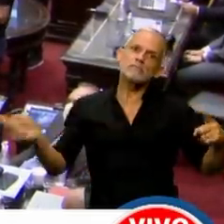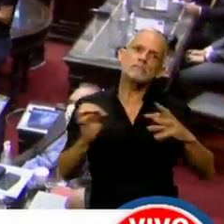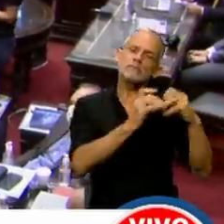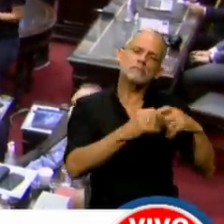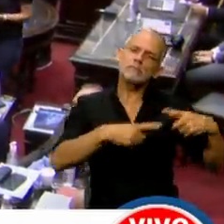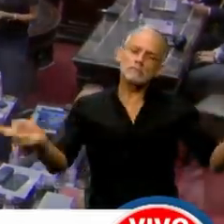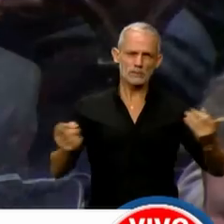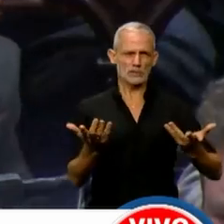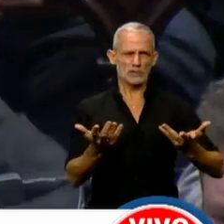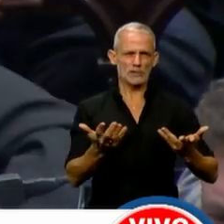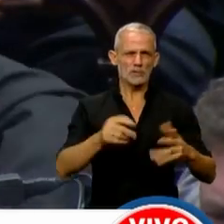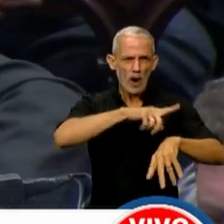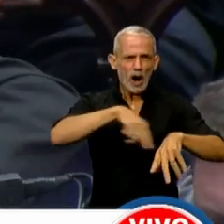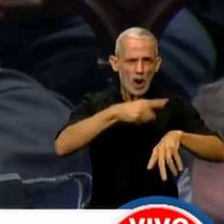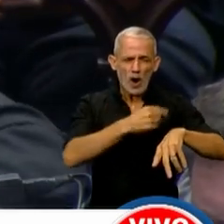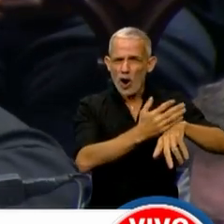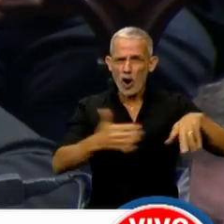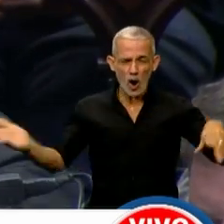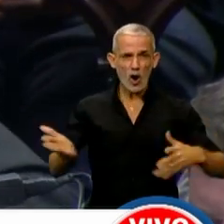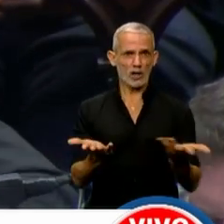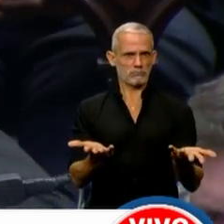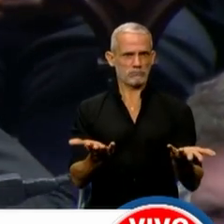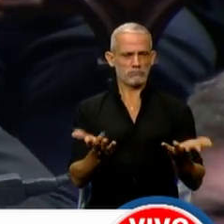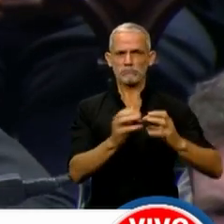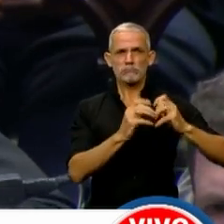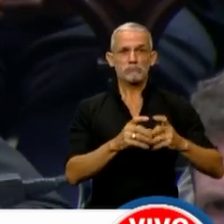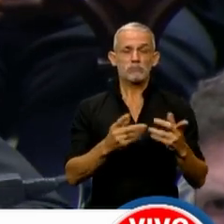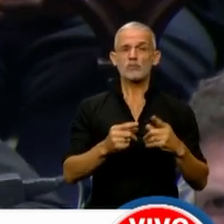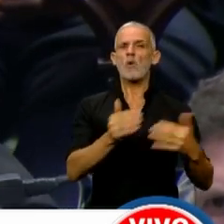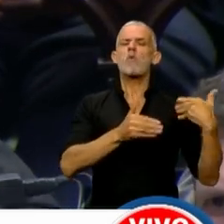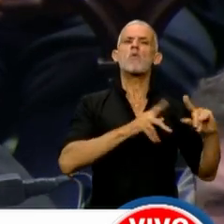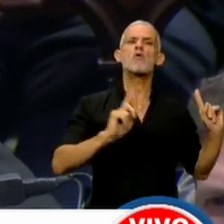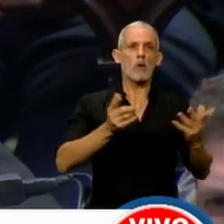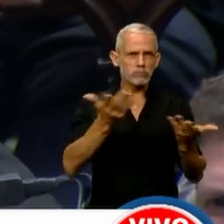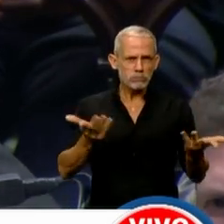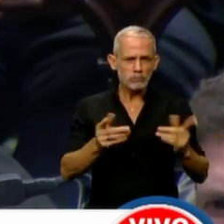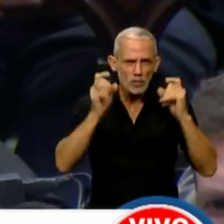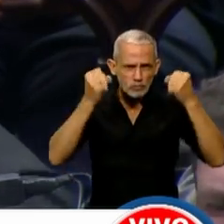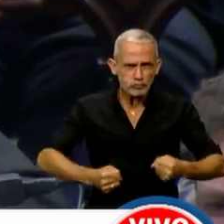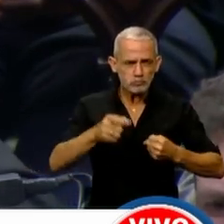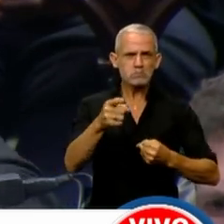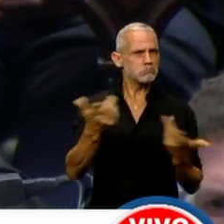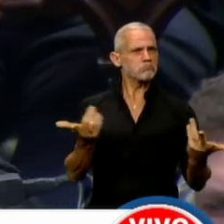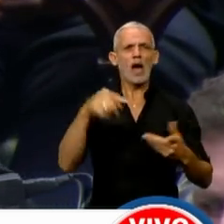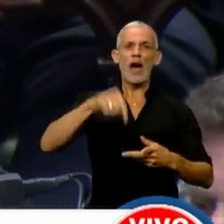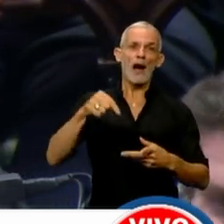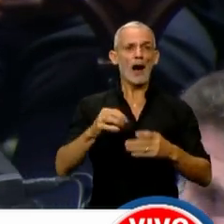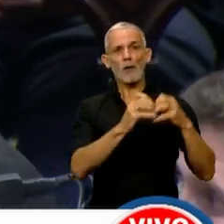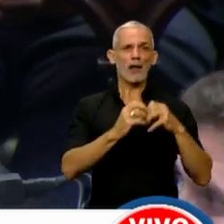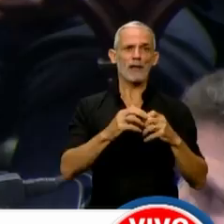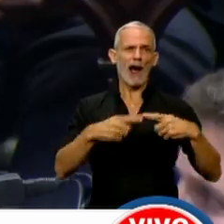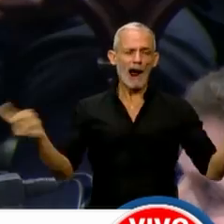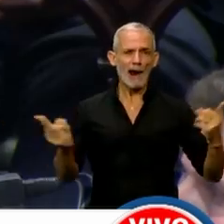debate durante mucho tiempo siguieron adelante sin dar marcha atrás en esa posición ahora resulta ser